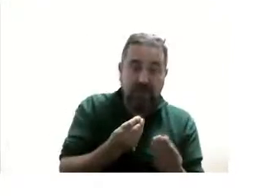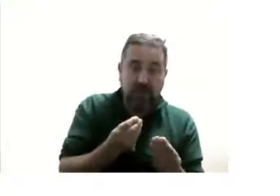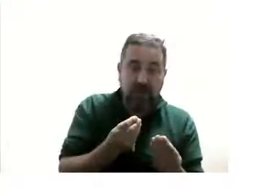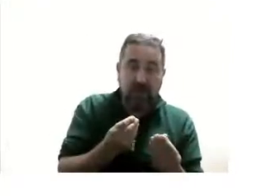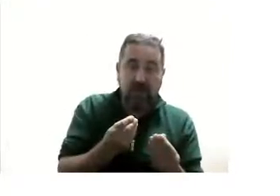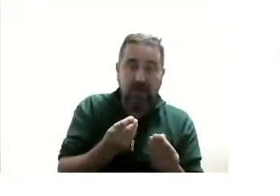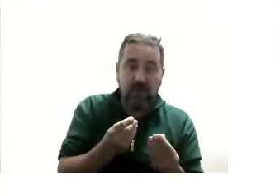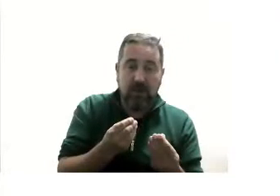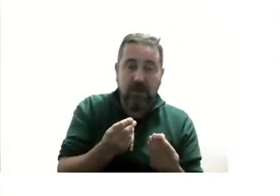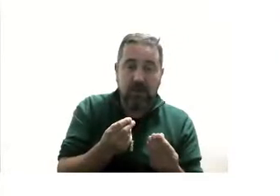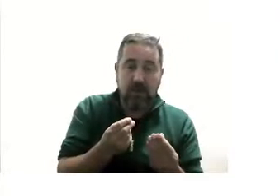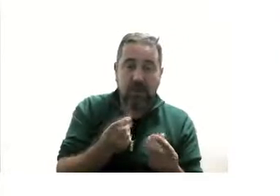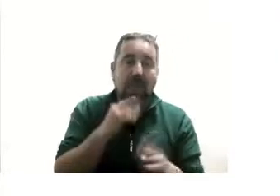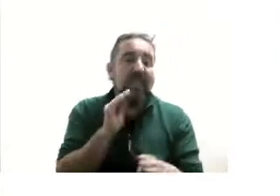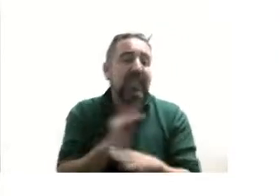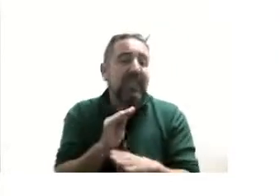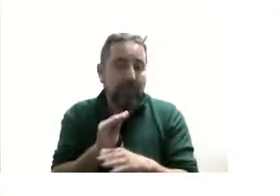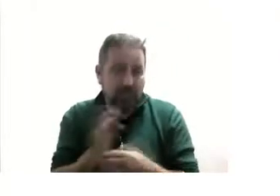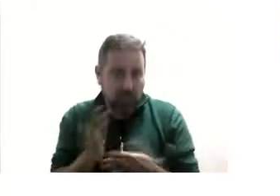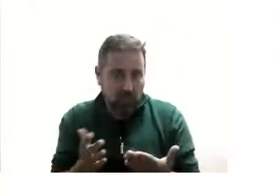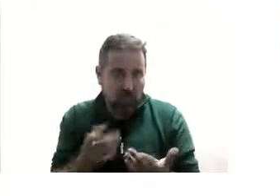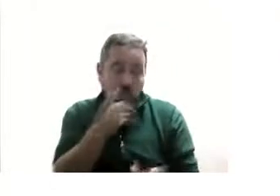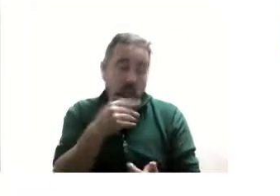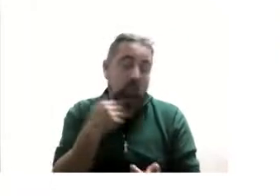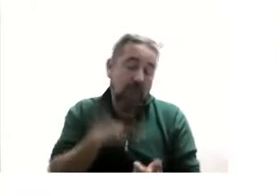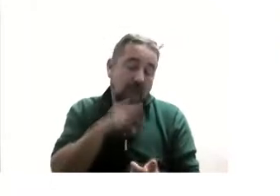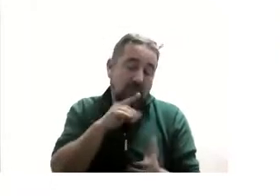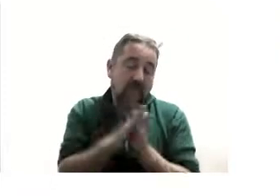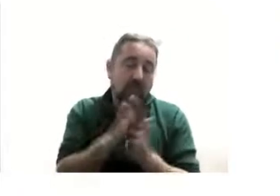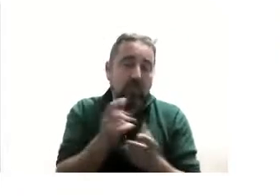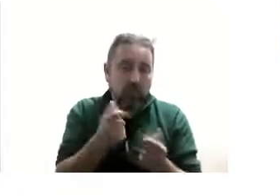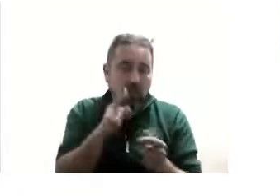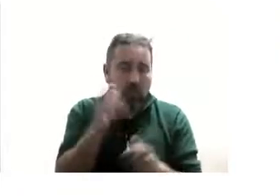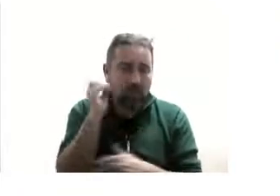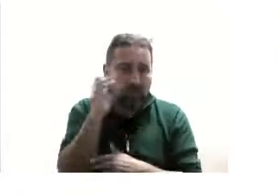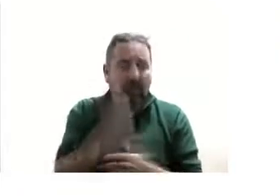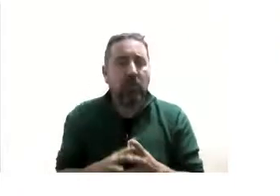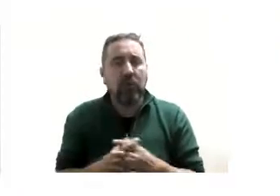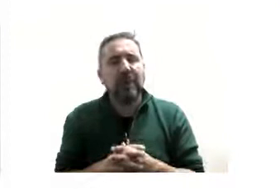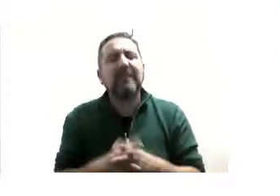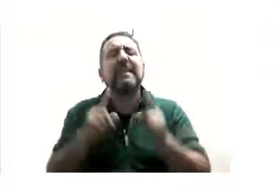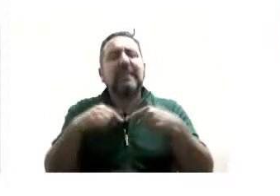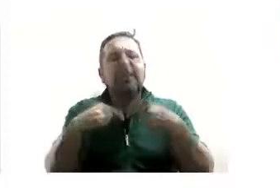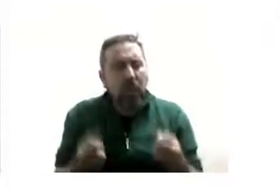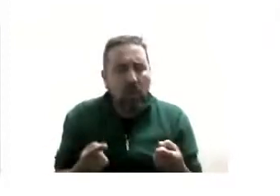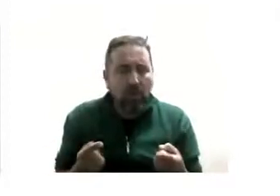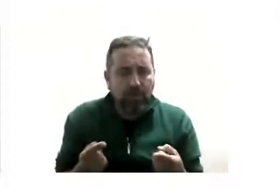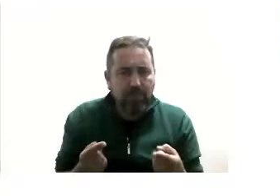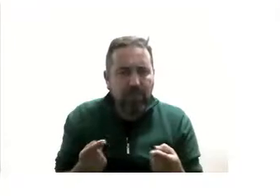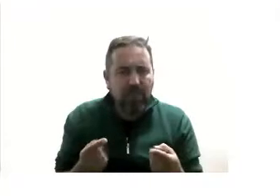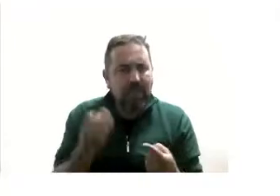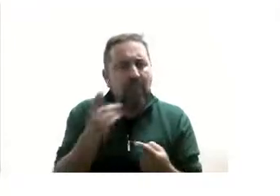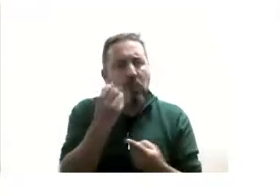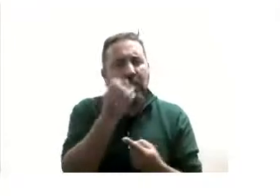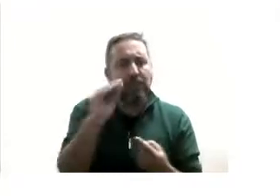indicación del tratamiento, que de ello ya has hablado un poco en tu intervención. Y luego hay una